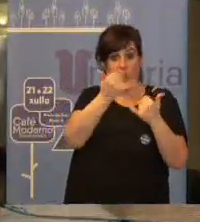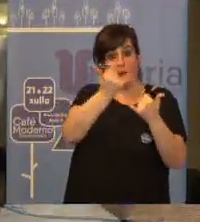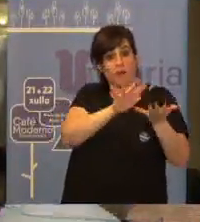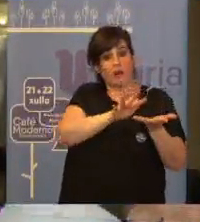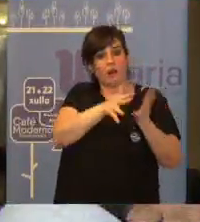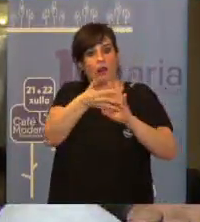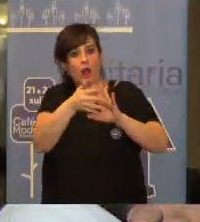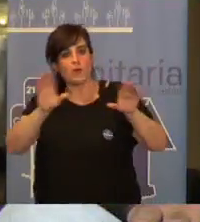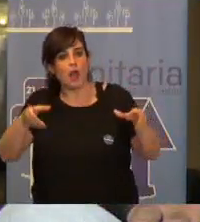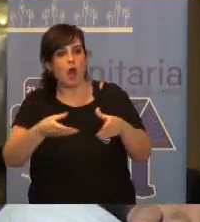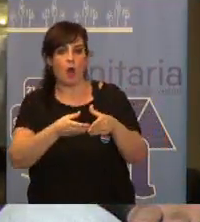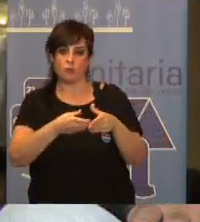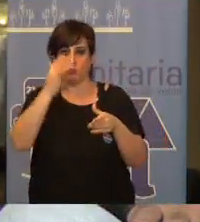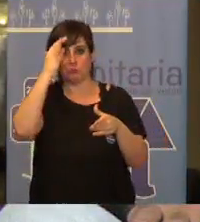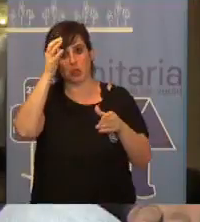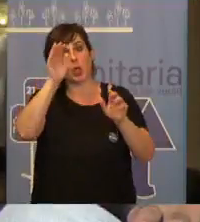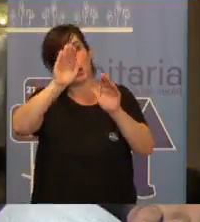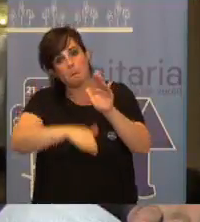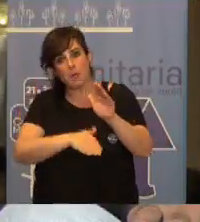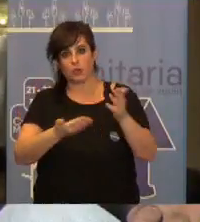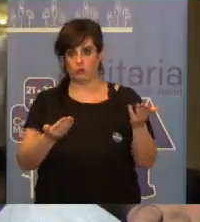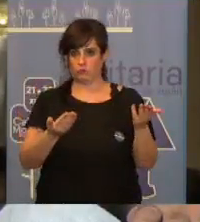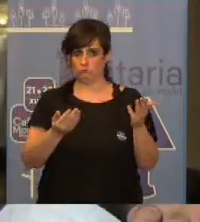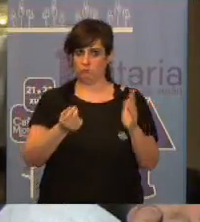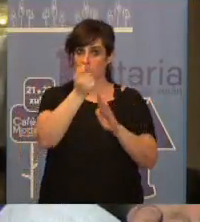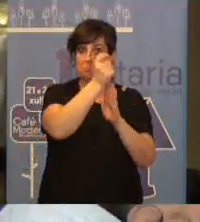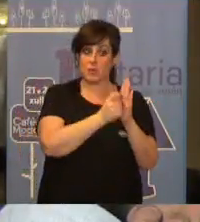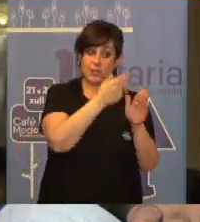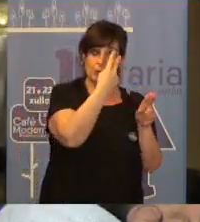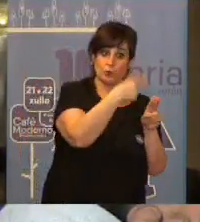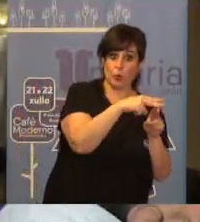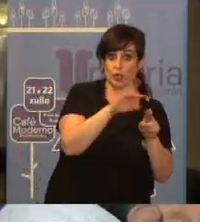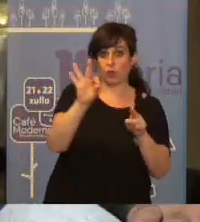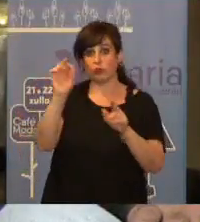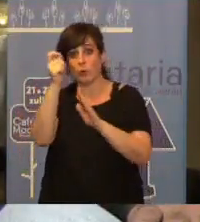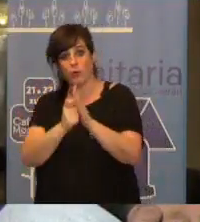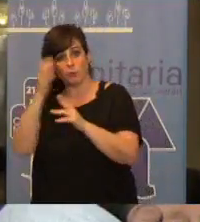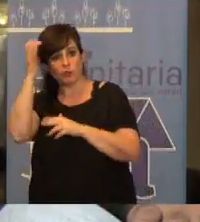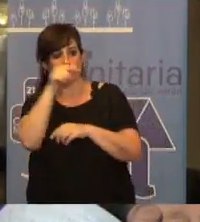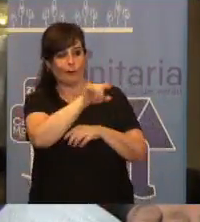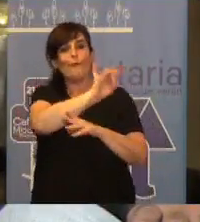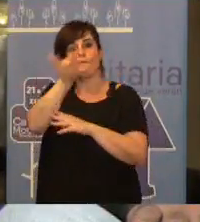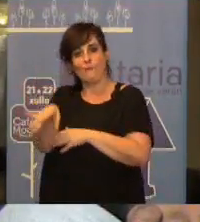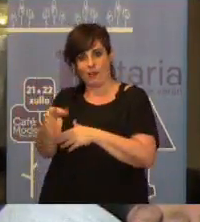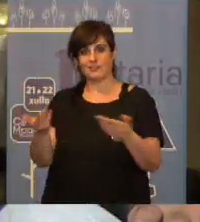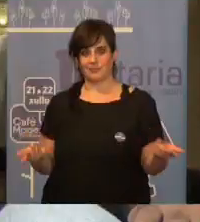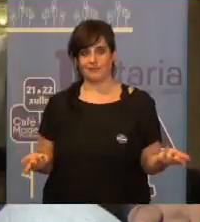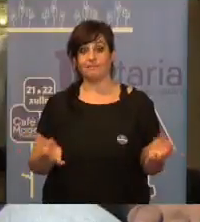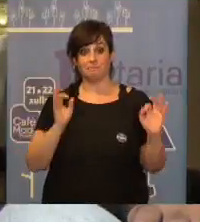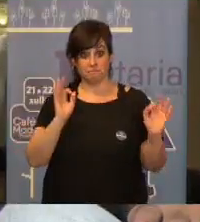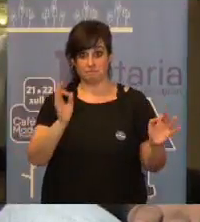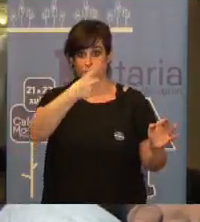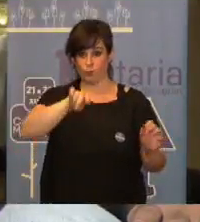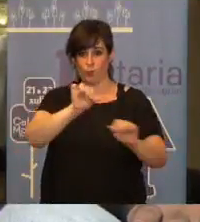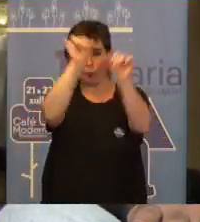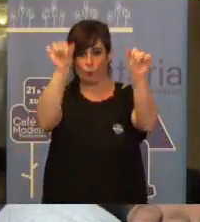é dicir, onde a estrutura se basea máis en principios políticos, non en principios ideolóxicos, Tamén é verdad que vamos cara a